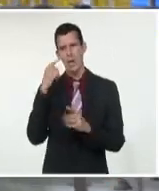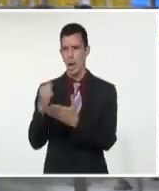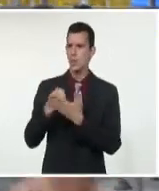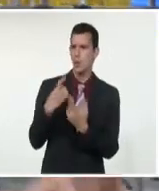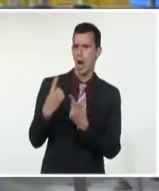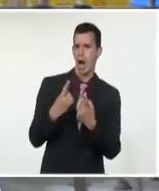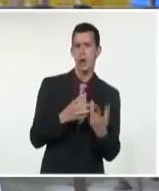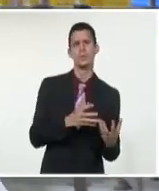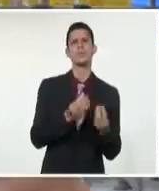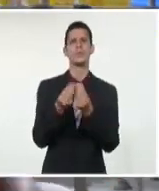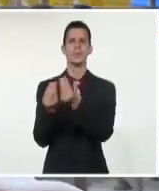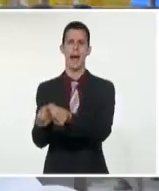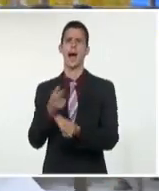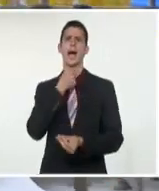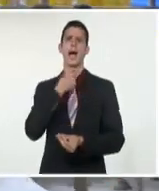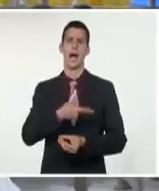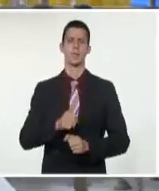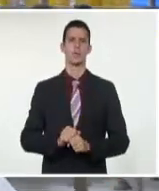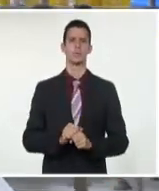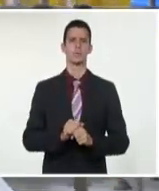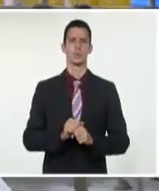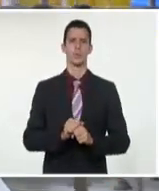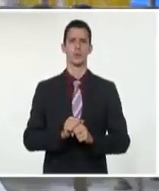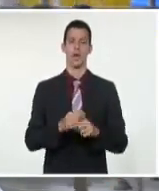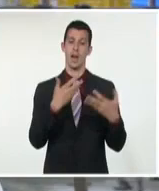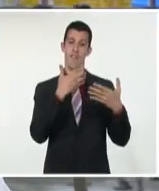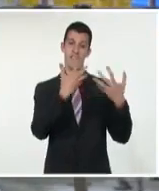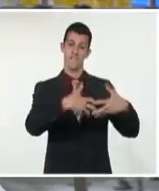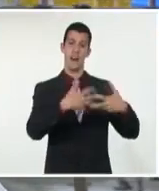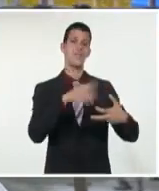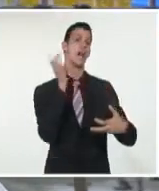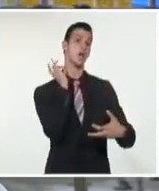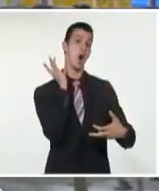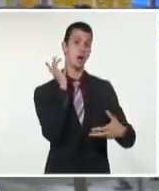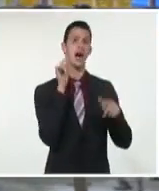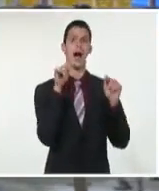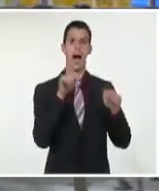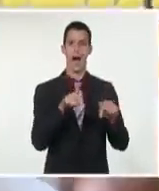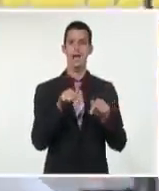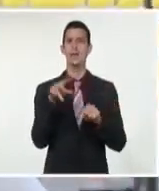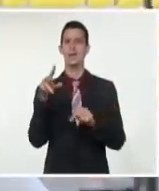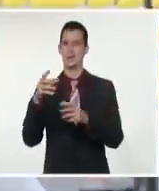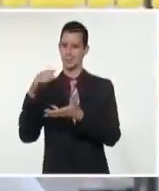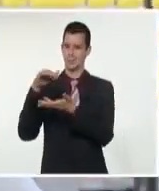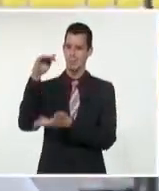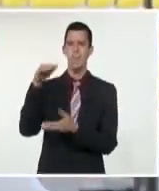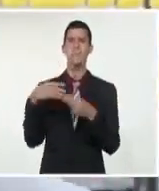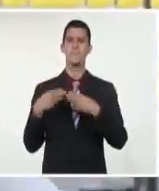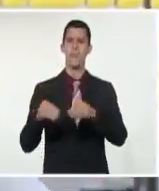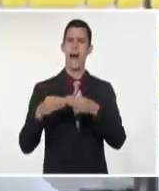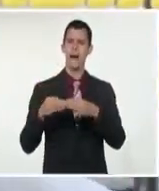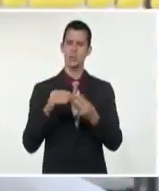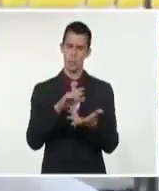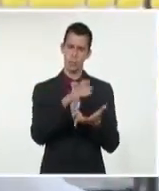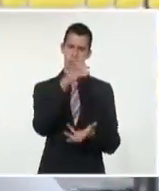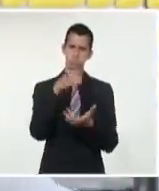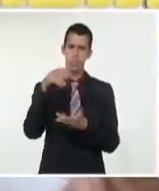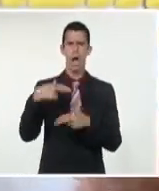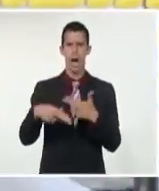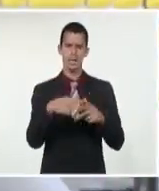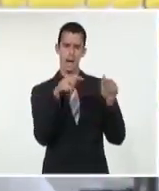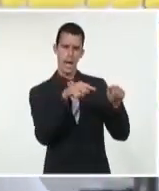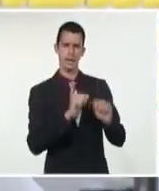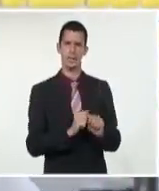bebidas, porque las máquinas de envasar a mano las hizo Omelé, una empresa nuestra. Todos los transportes se puso en